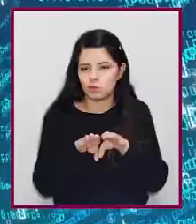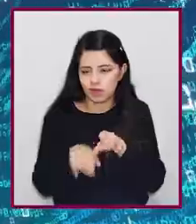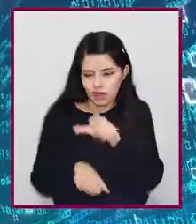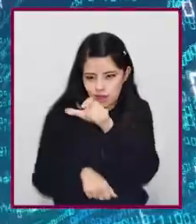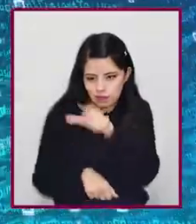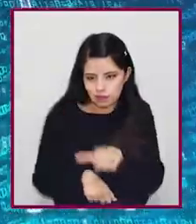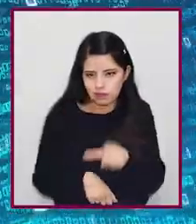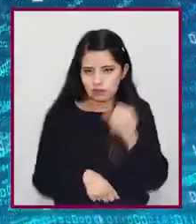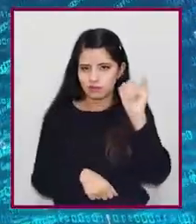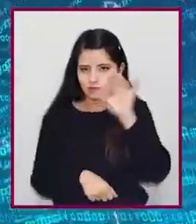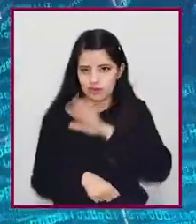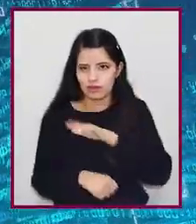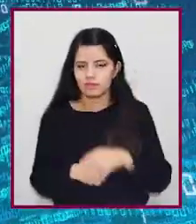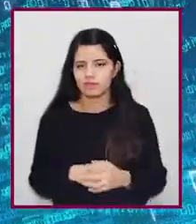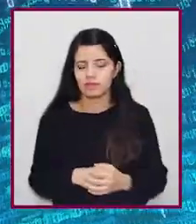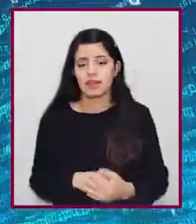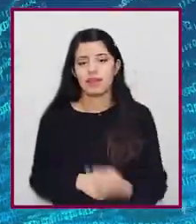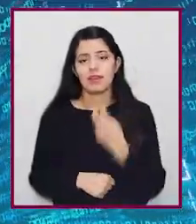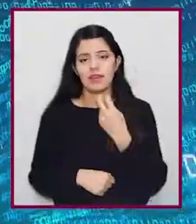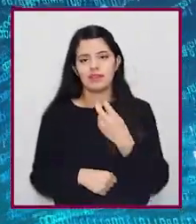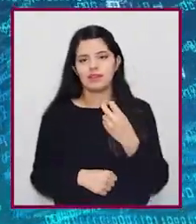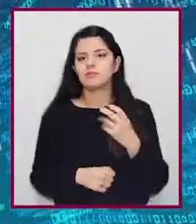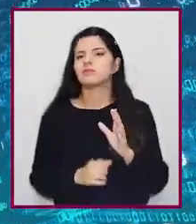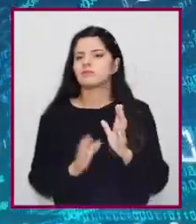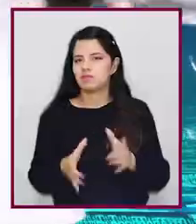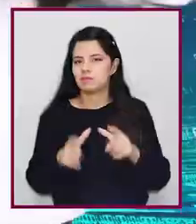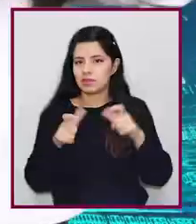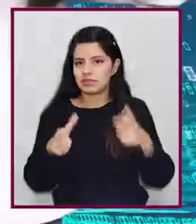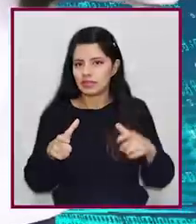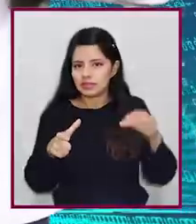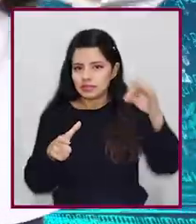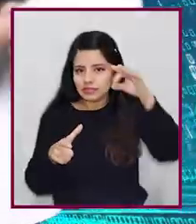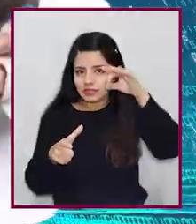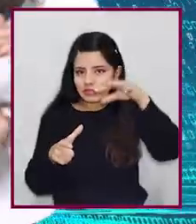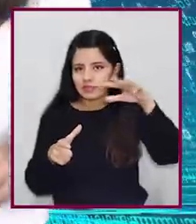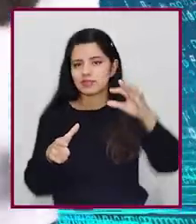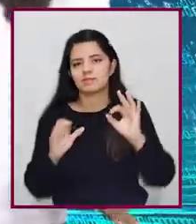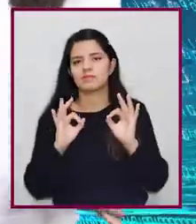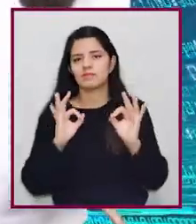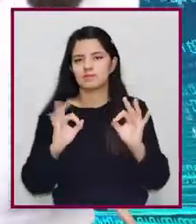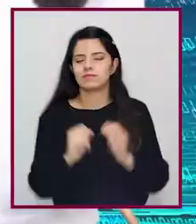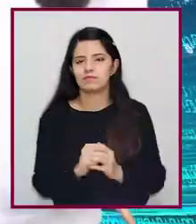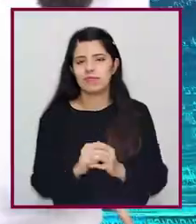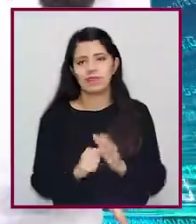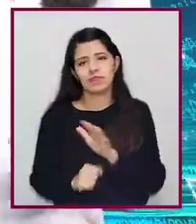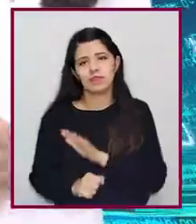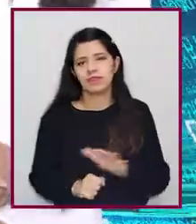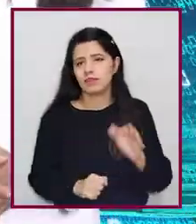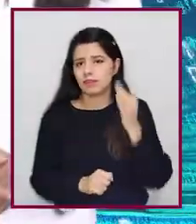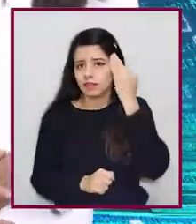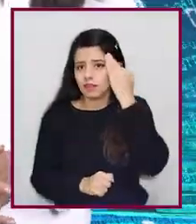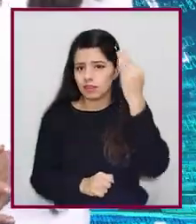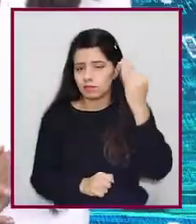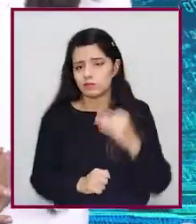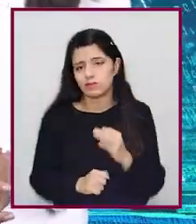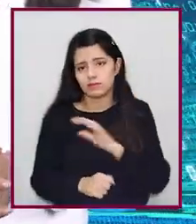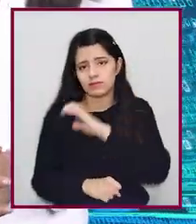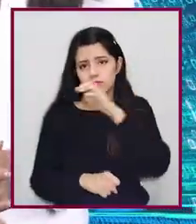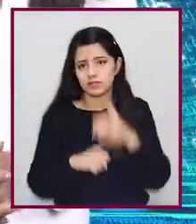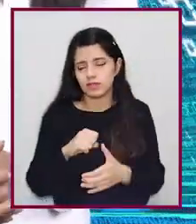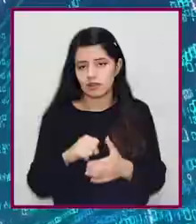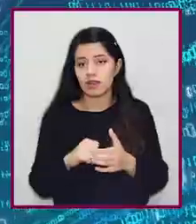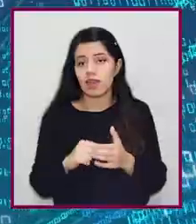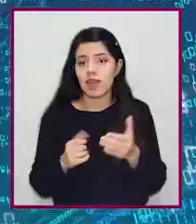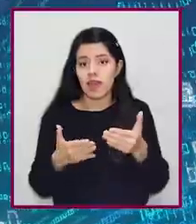de imágenes. Esa fue la cereza en el pastel. Híjole, ya se nos acabó el tiempo. Bueno, antes